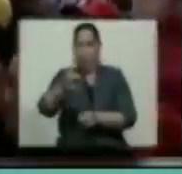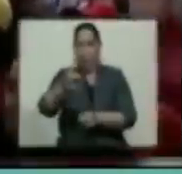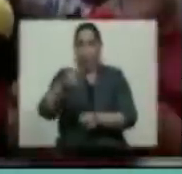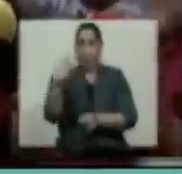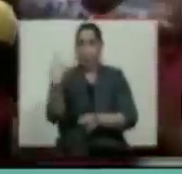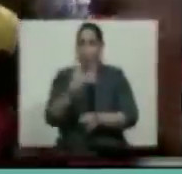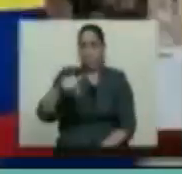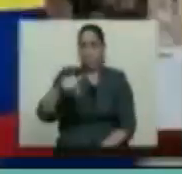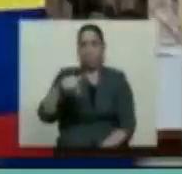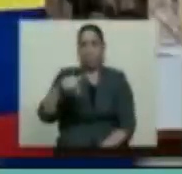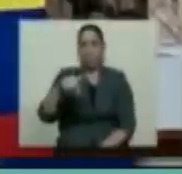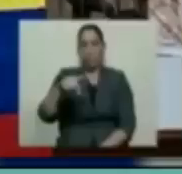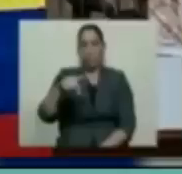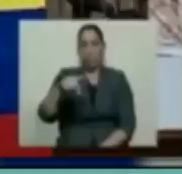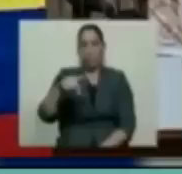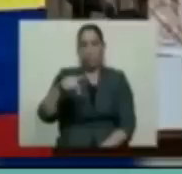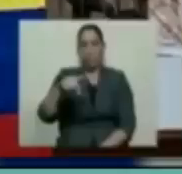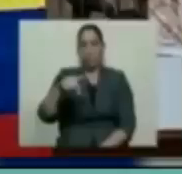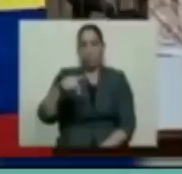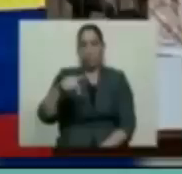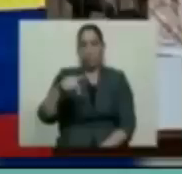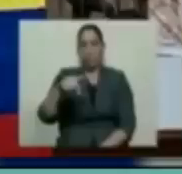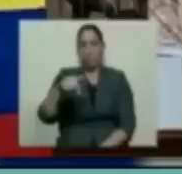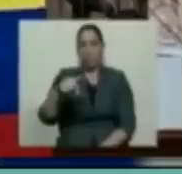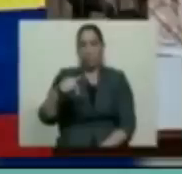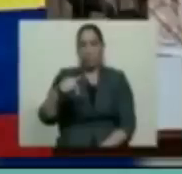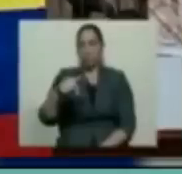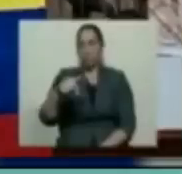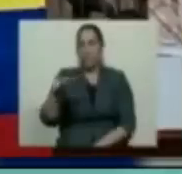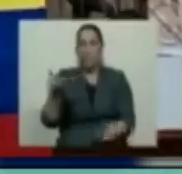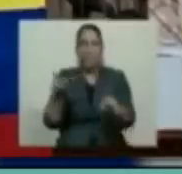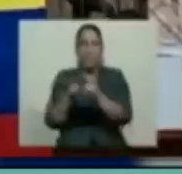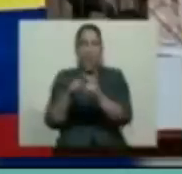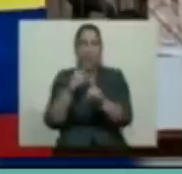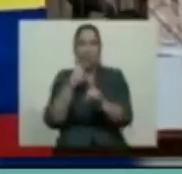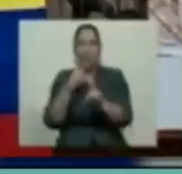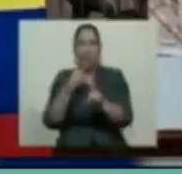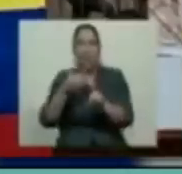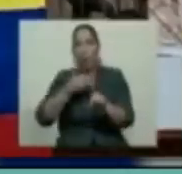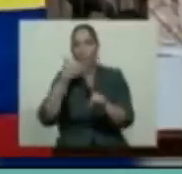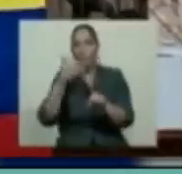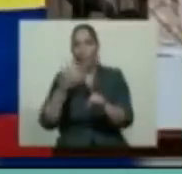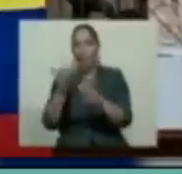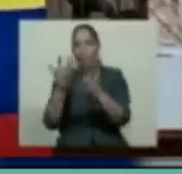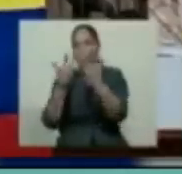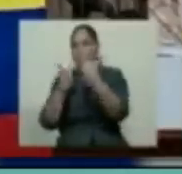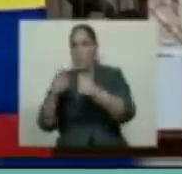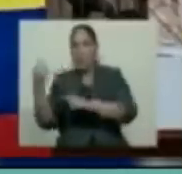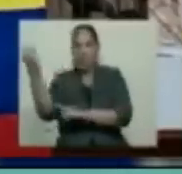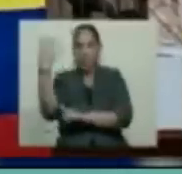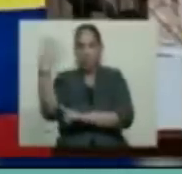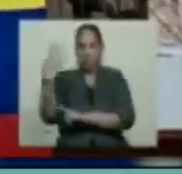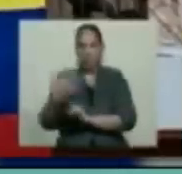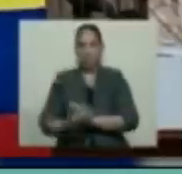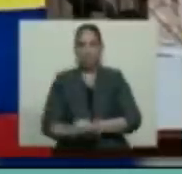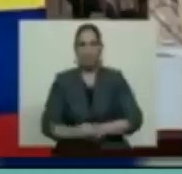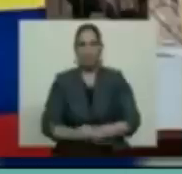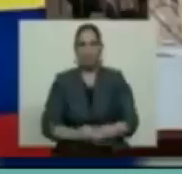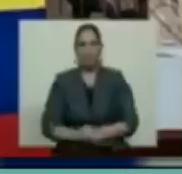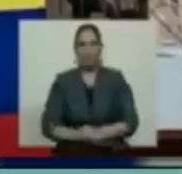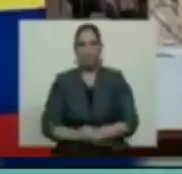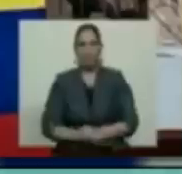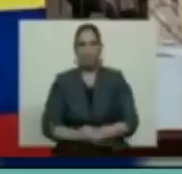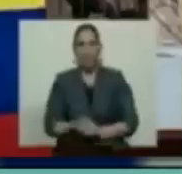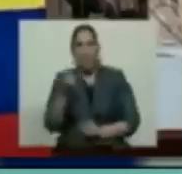nada. Hay una estrategia diplomática en la región. Está clarísimo con otros países. Que la estrategia. Hay una estrategia detrás de la cual hay varios personajes, hay